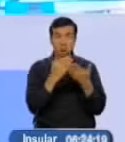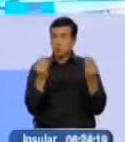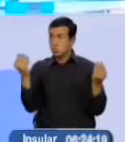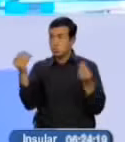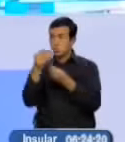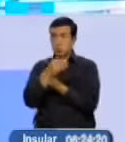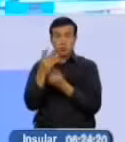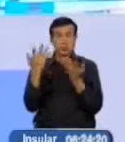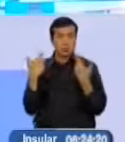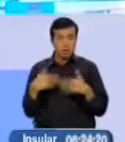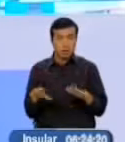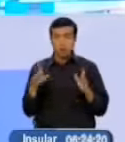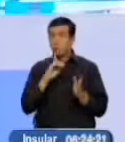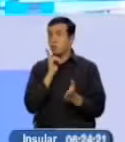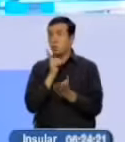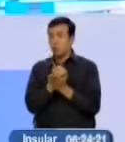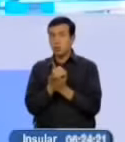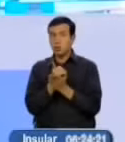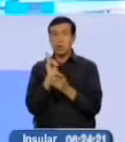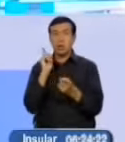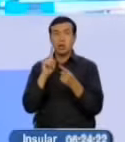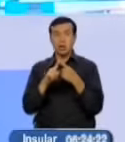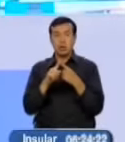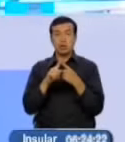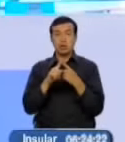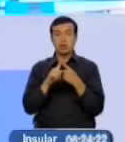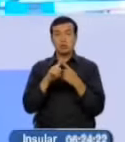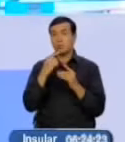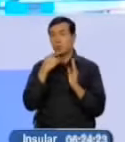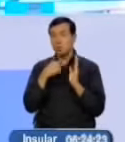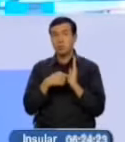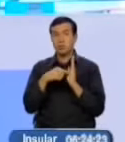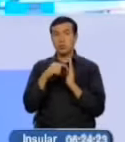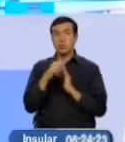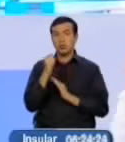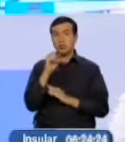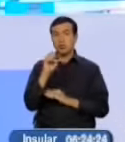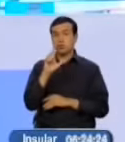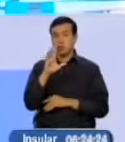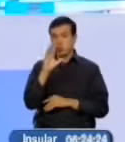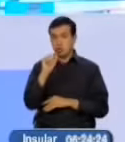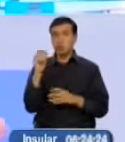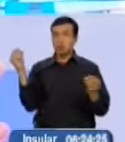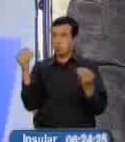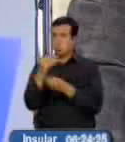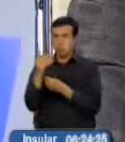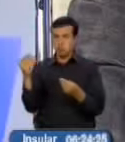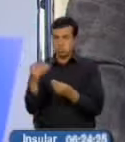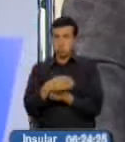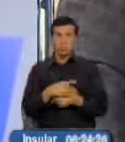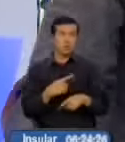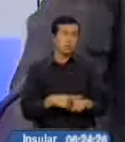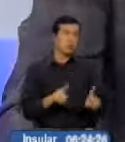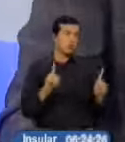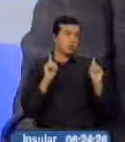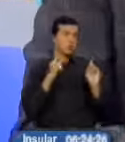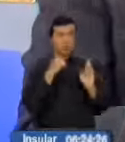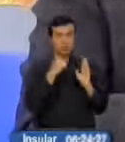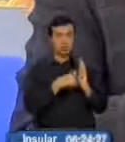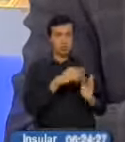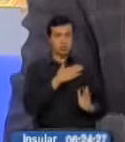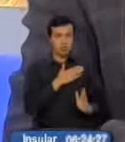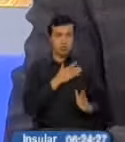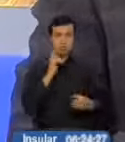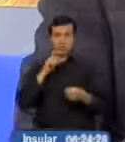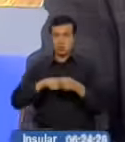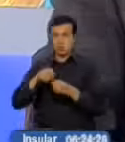que se da en el sector cuando se compra. Hasta los sin fines de lucro, como Solqui Junta de Beneficencia, hay un cruce de cuentas. Pero hay una diferencia. Si yo soy